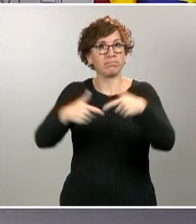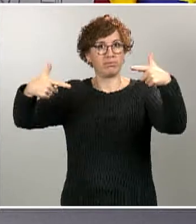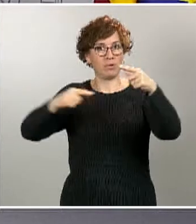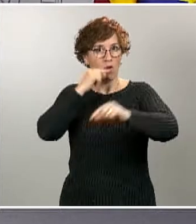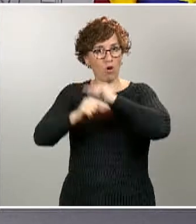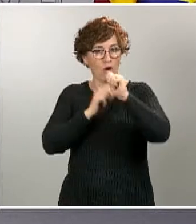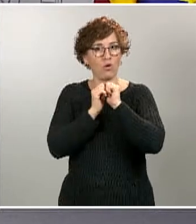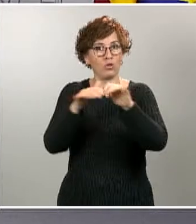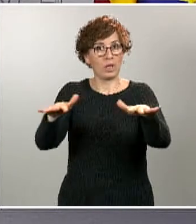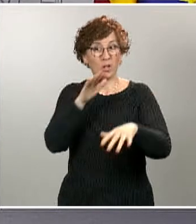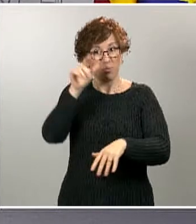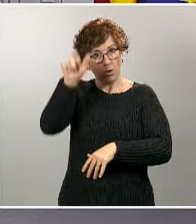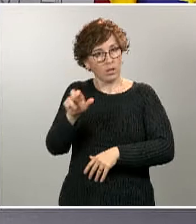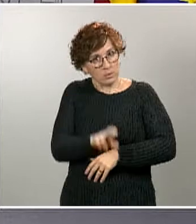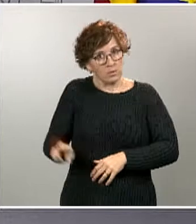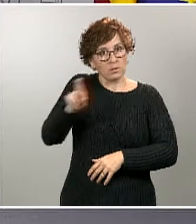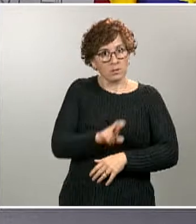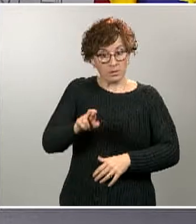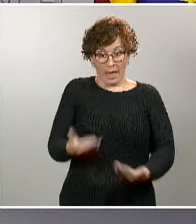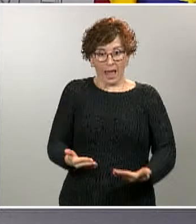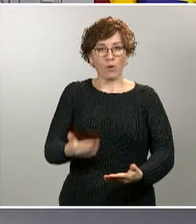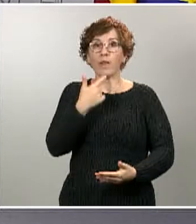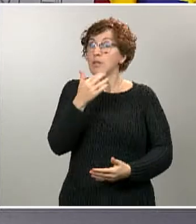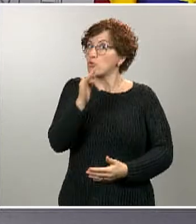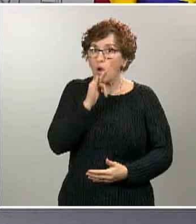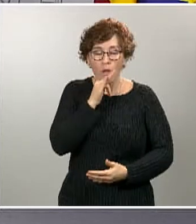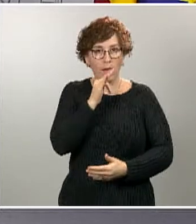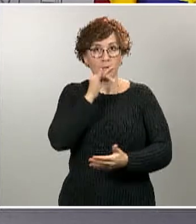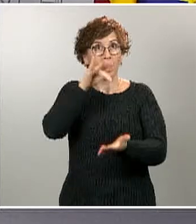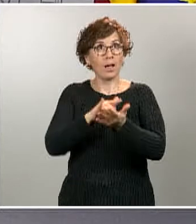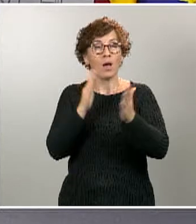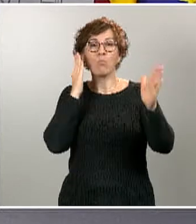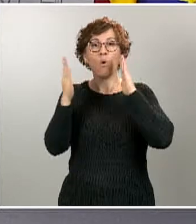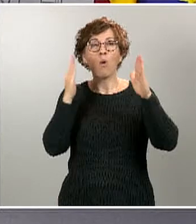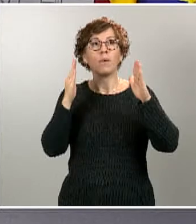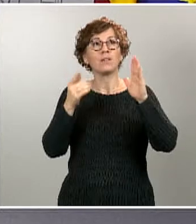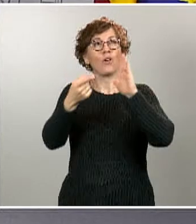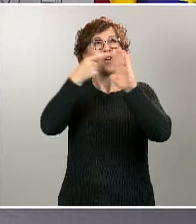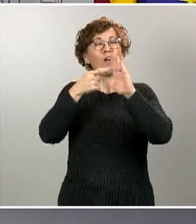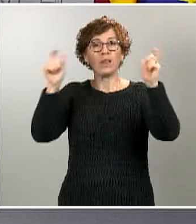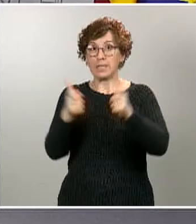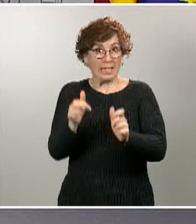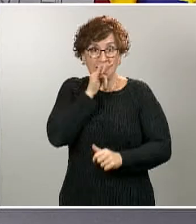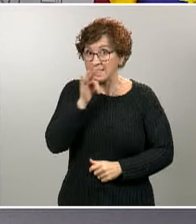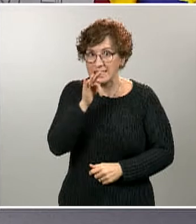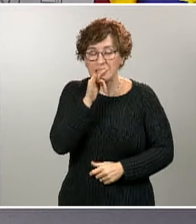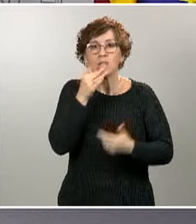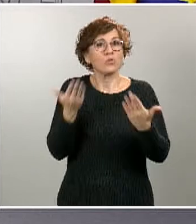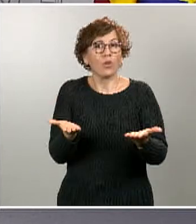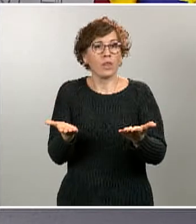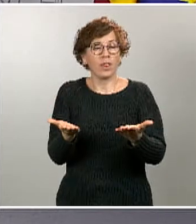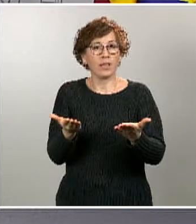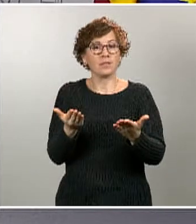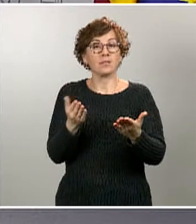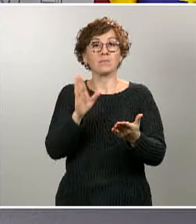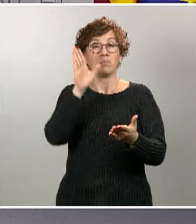mucho en esta comparecencia en que no estamos todavía en la fase de desescalada. Y quería saber también, una vez que he escuchado las recomendaciones que